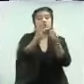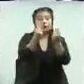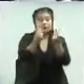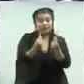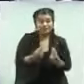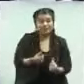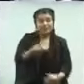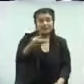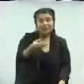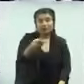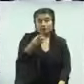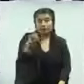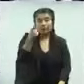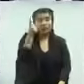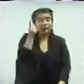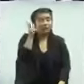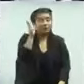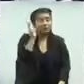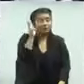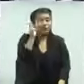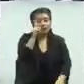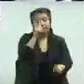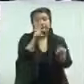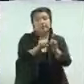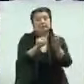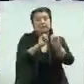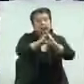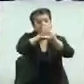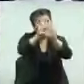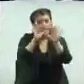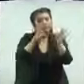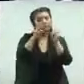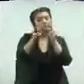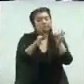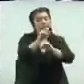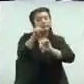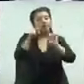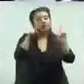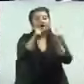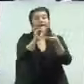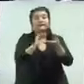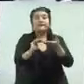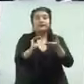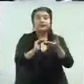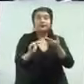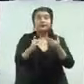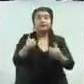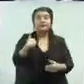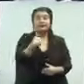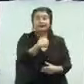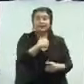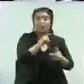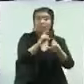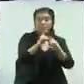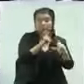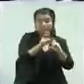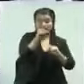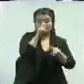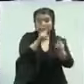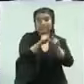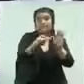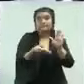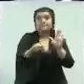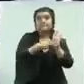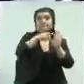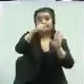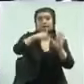precisamente para escucharlo y poder aclarar hacia dónde va el presupuesto del Ministerio de Comunicaciones y la validez de las asignaciones que están